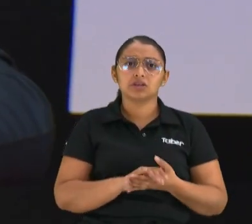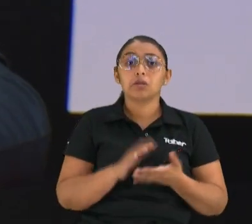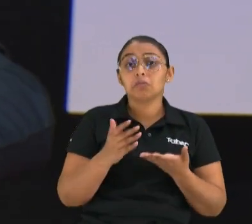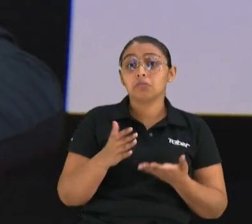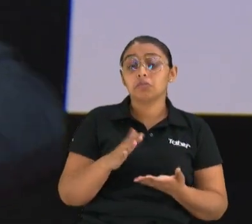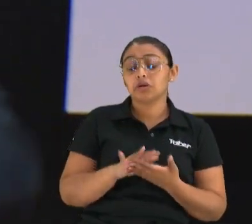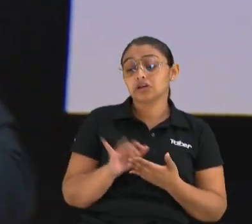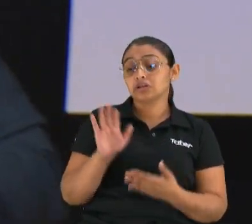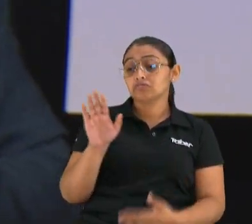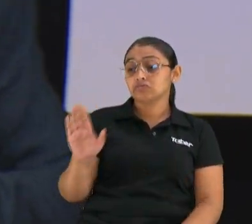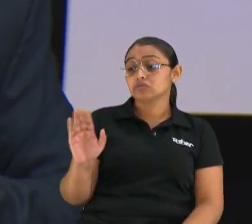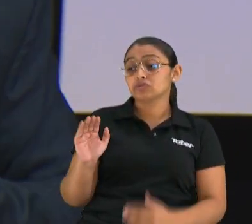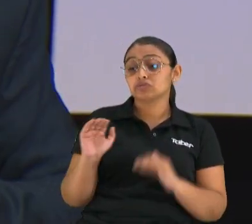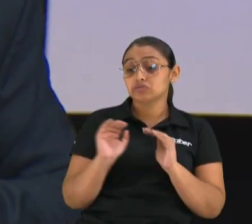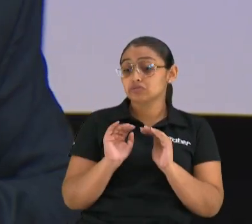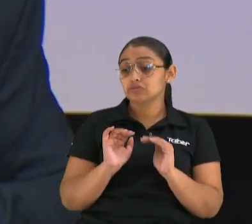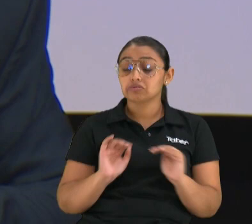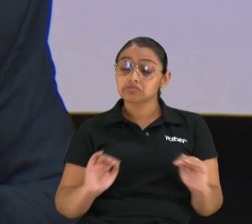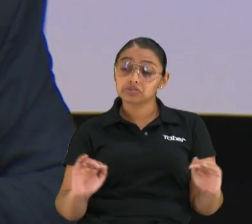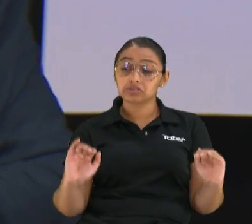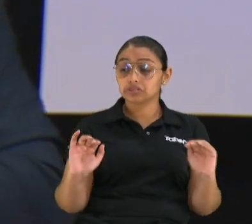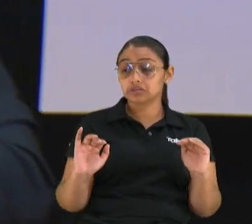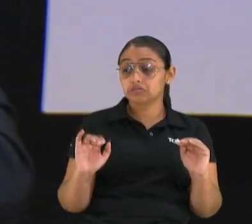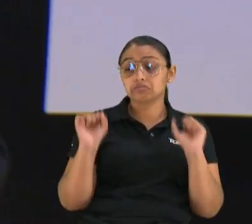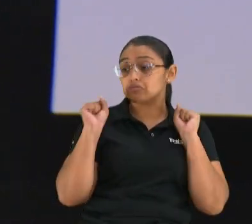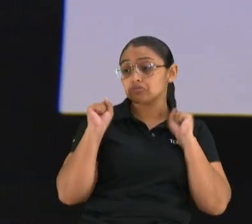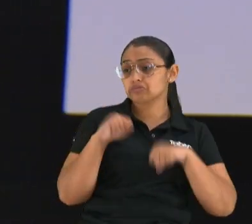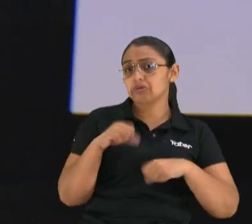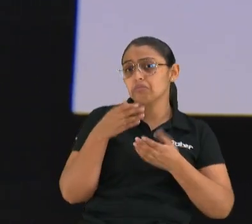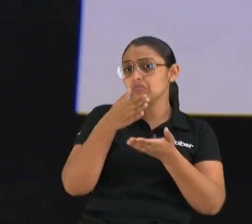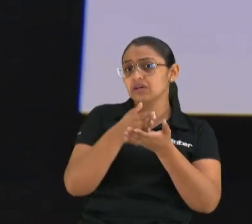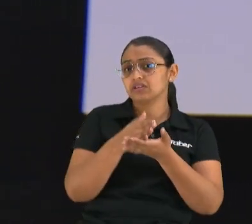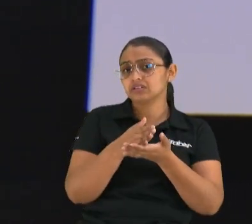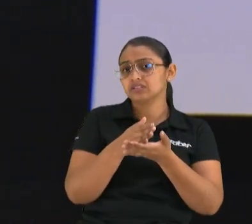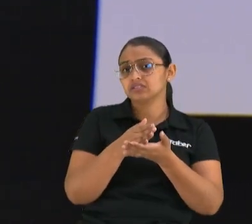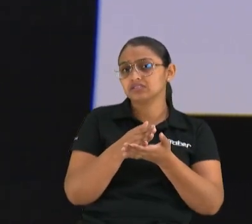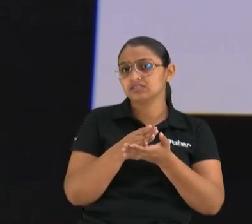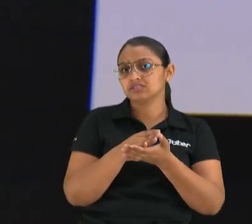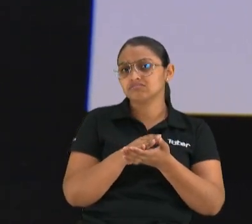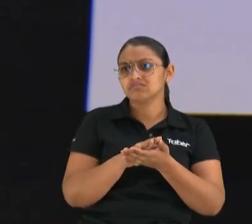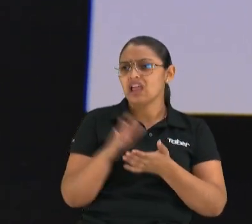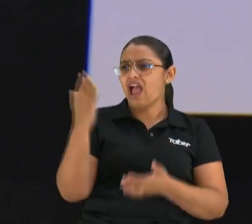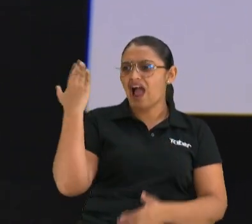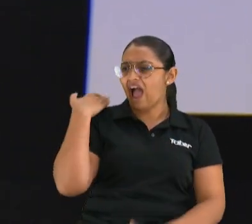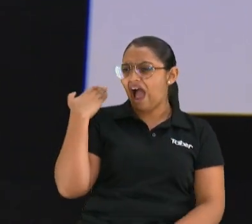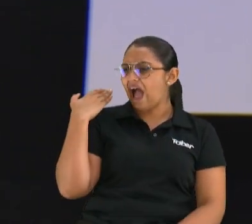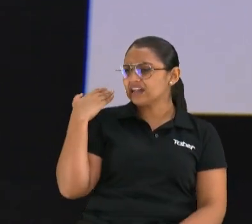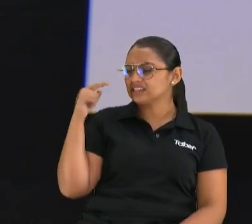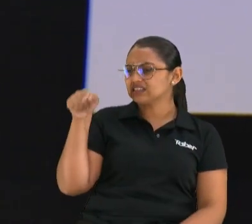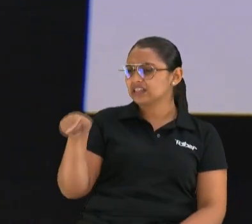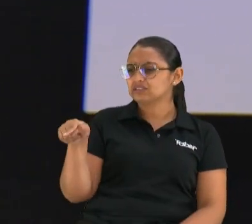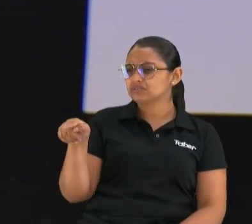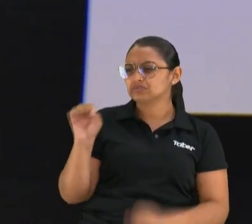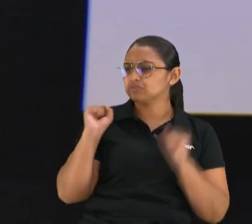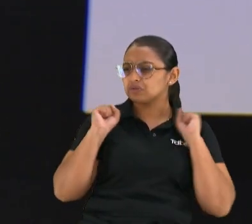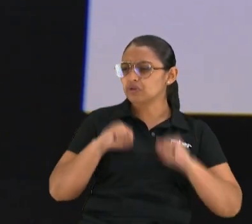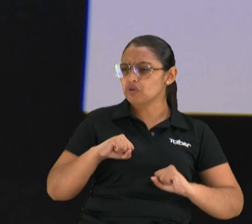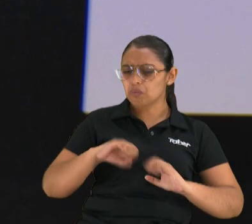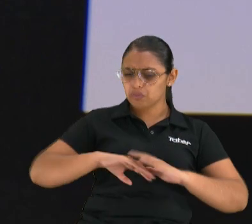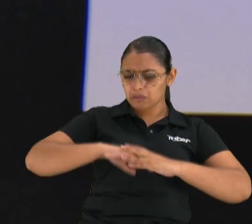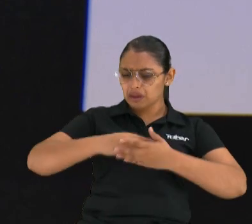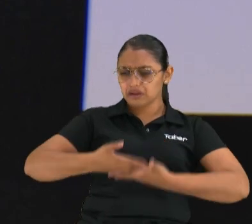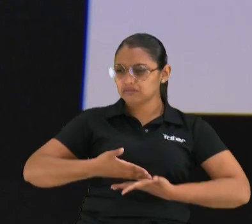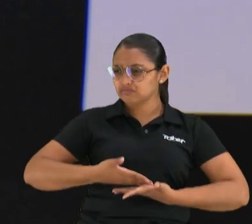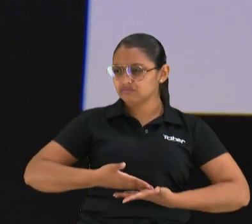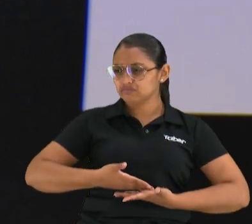no pueden estar con todos los demás cuando ni siquiera tenían hijos y Dios los bendijo con fertilidad cuando no tenían posibilidades son